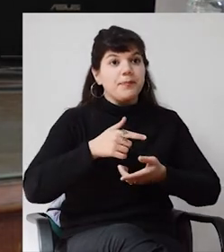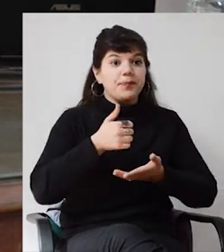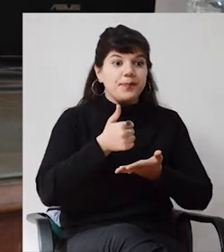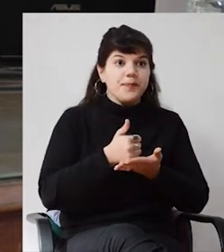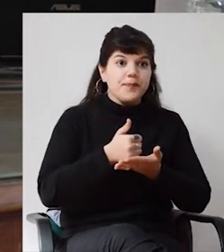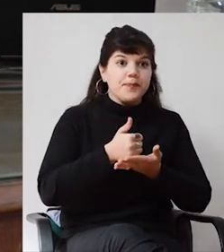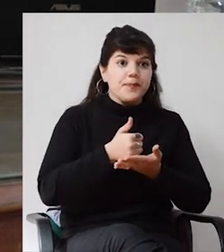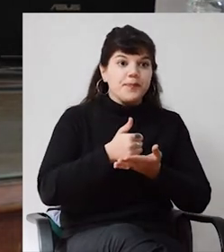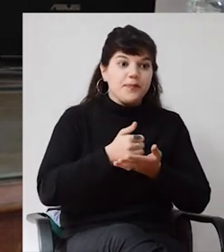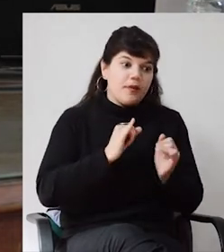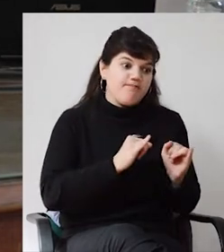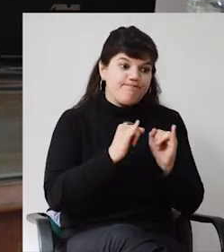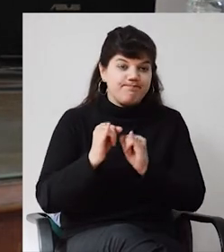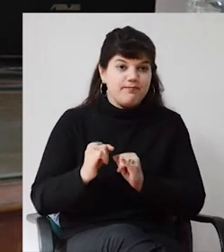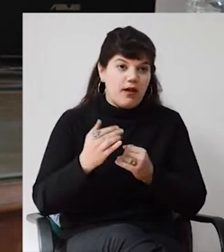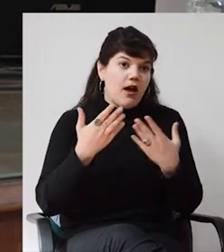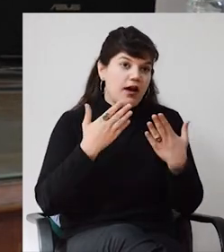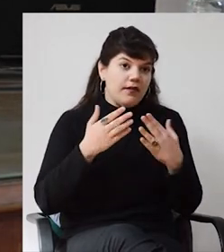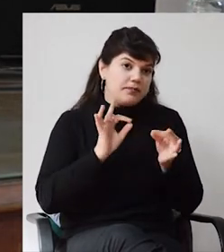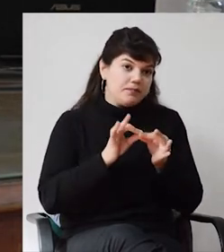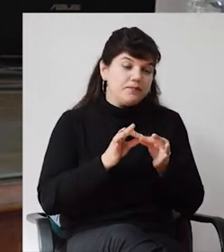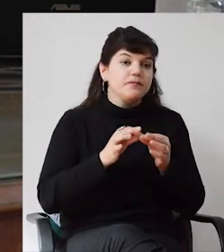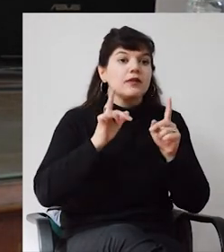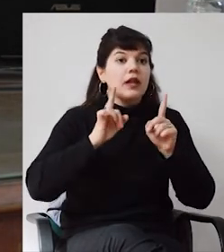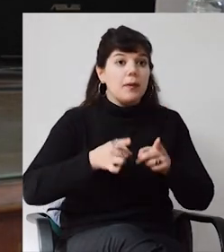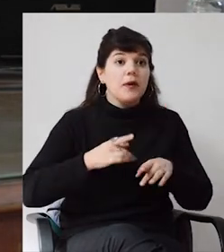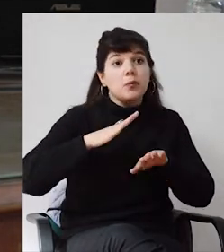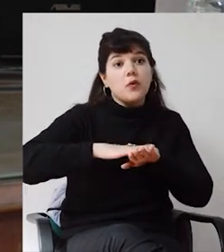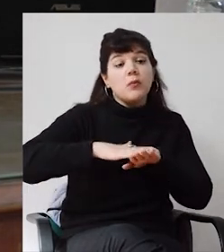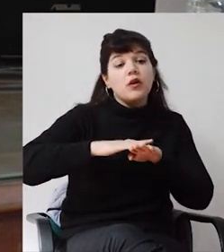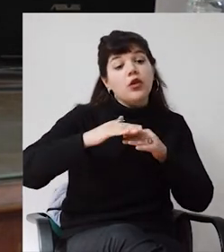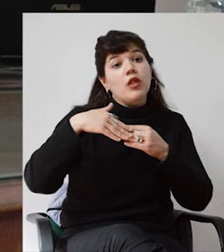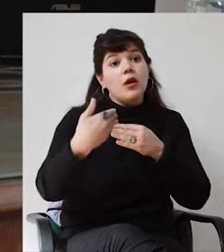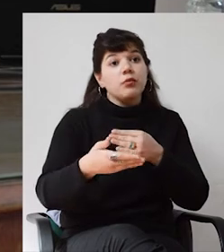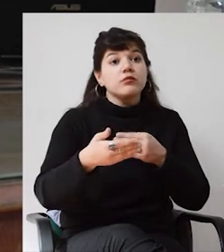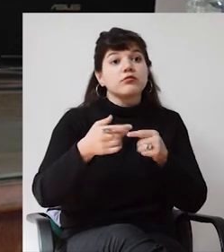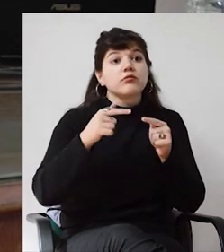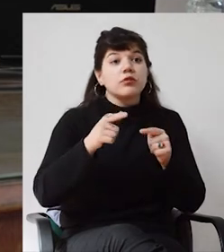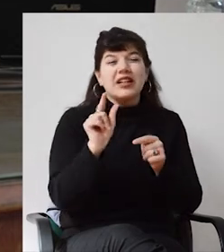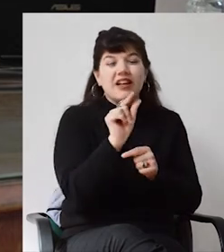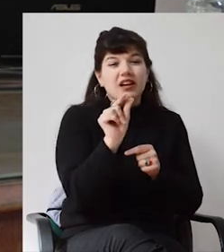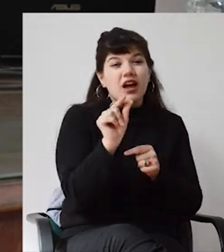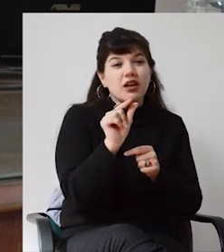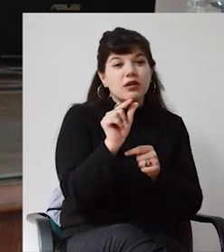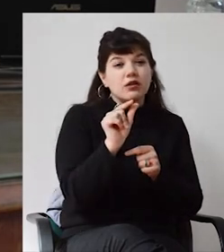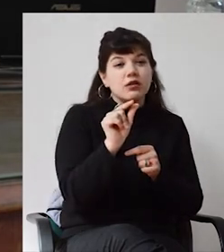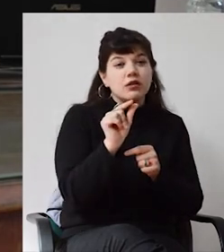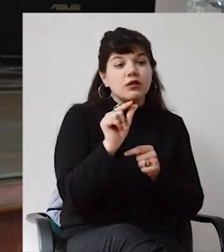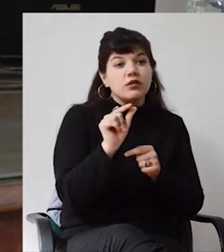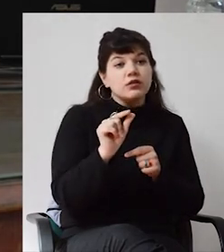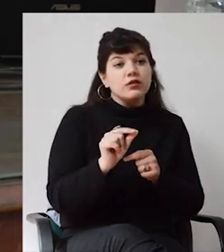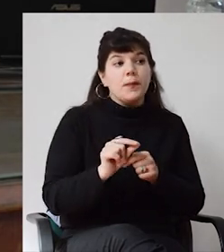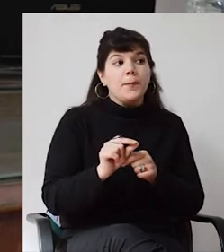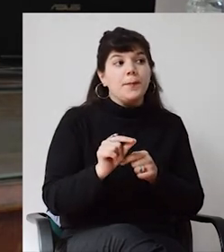que va a estar acompañando durante toda la ocasión. Y al mismo tiempo, después de las presentaciones, vamos a tener un ratito